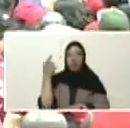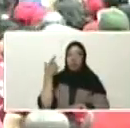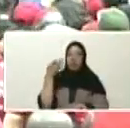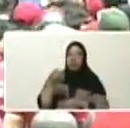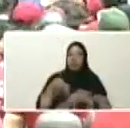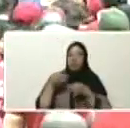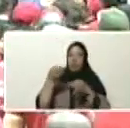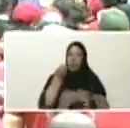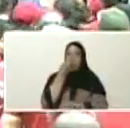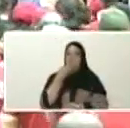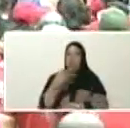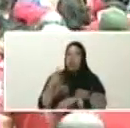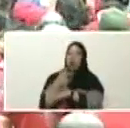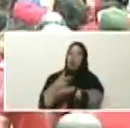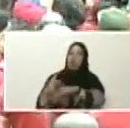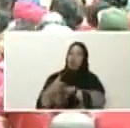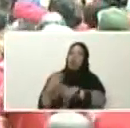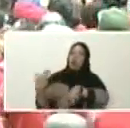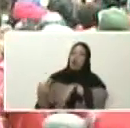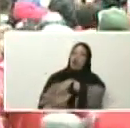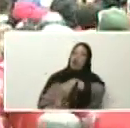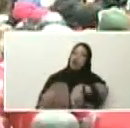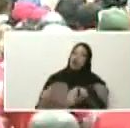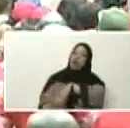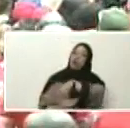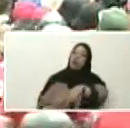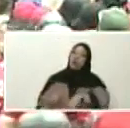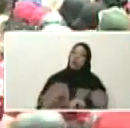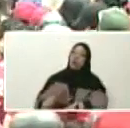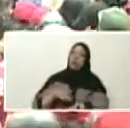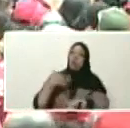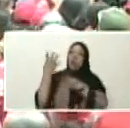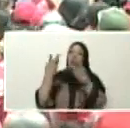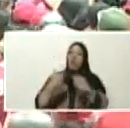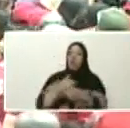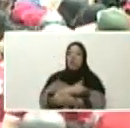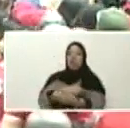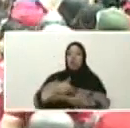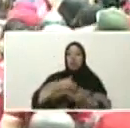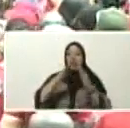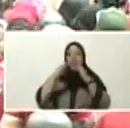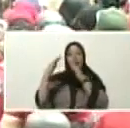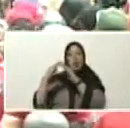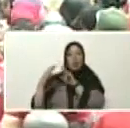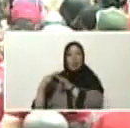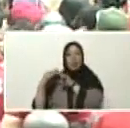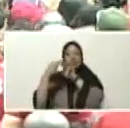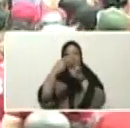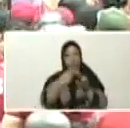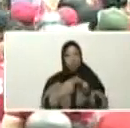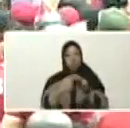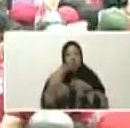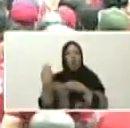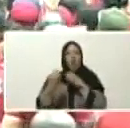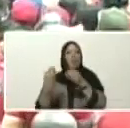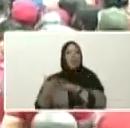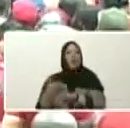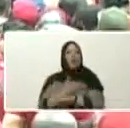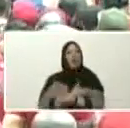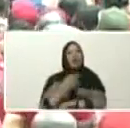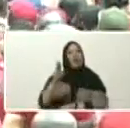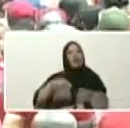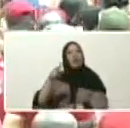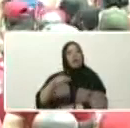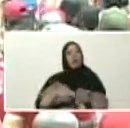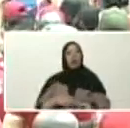un buen gobierno para hacer la revolución bolivariana. ¿Cuántos millones de viviendas no hemos entregado? Como nunca antes en la historia de este